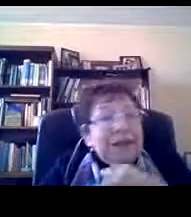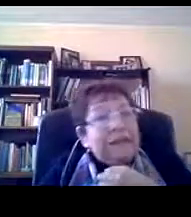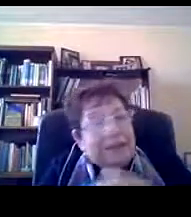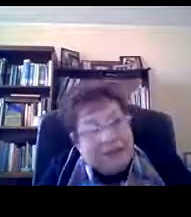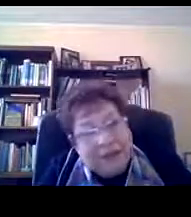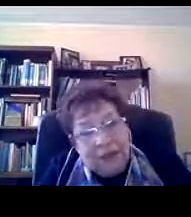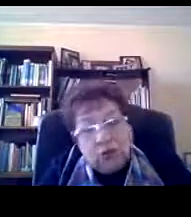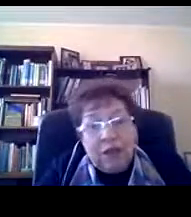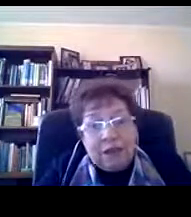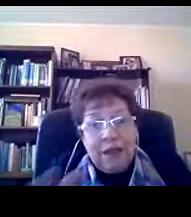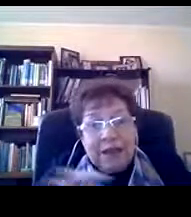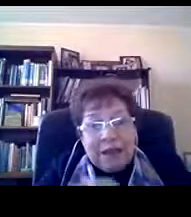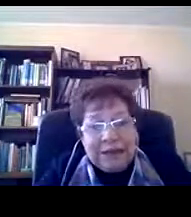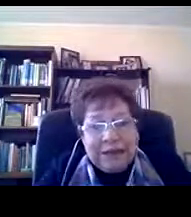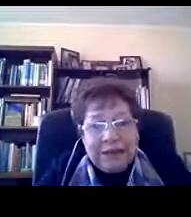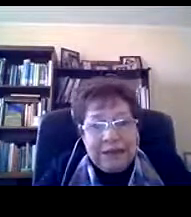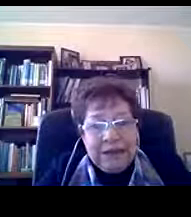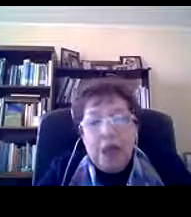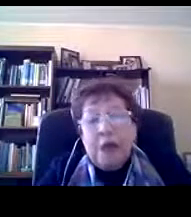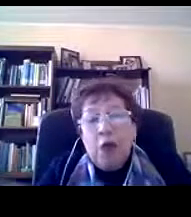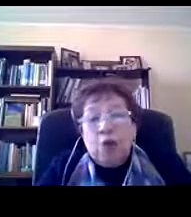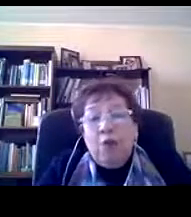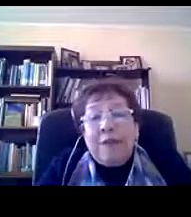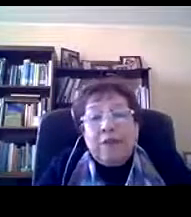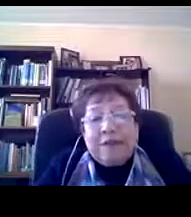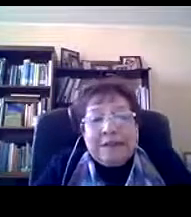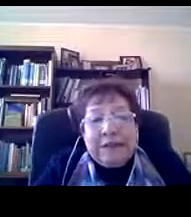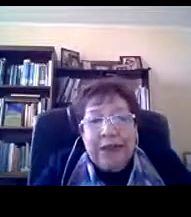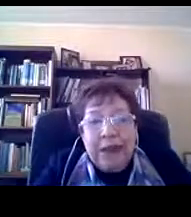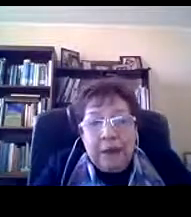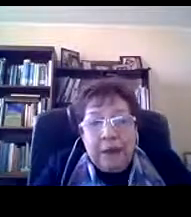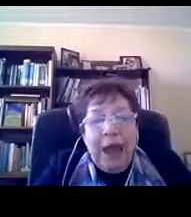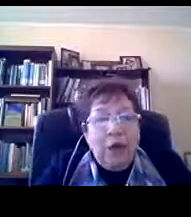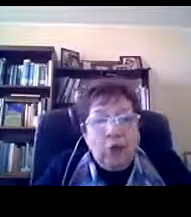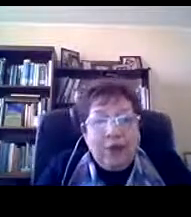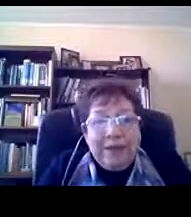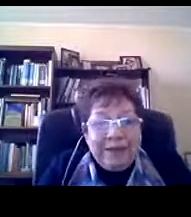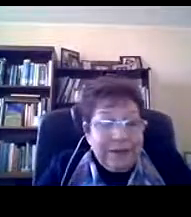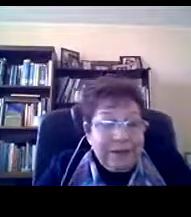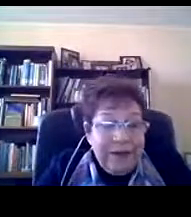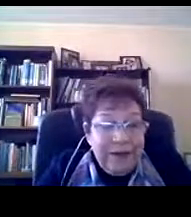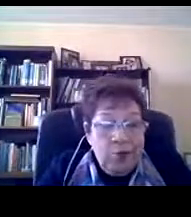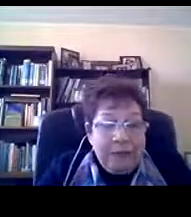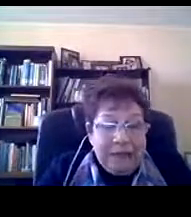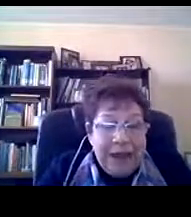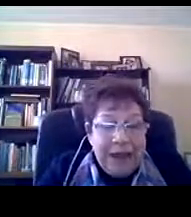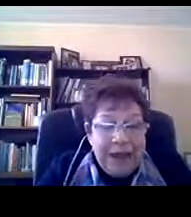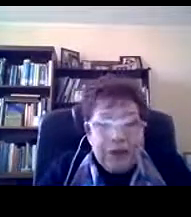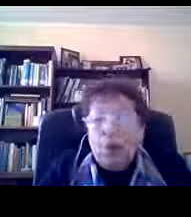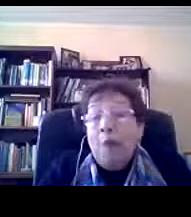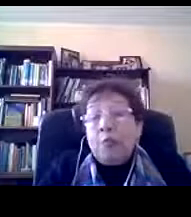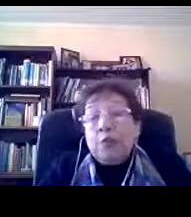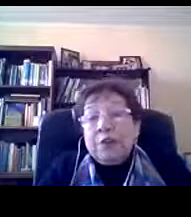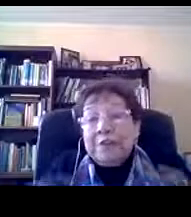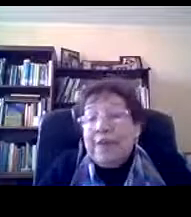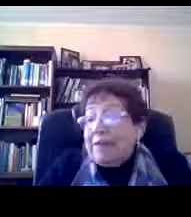emociones intensas. Todas estas características nos van a facilitar a la hora de tratar de encomendarle que